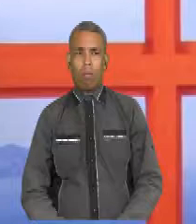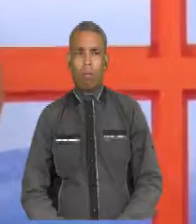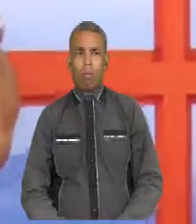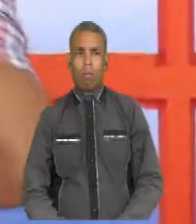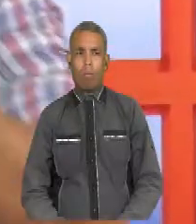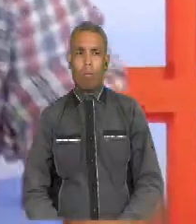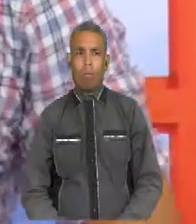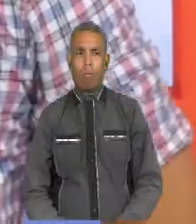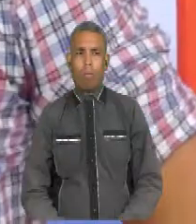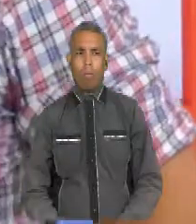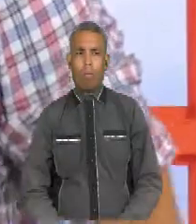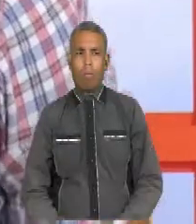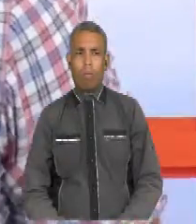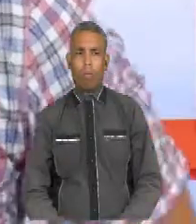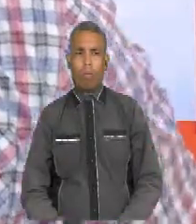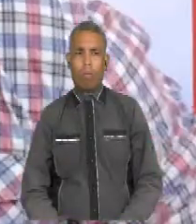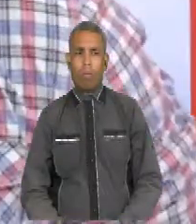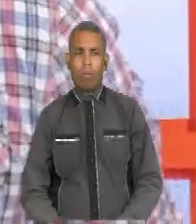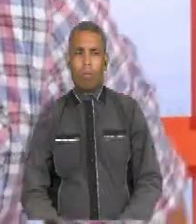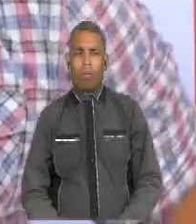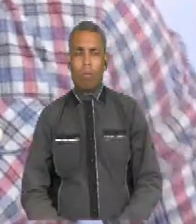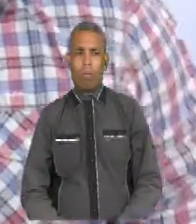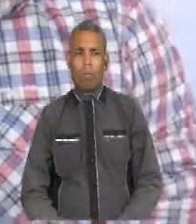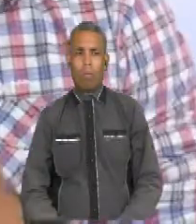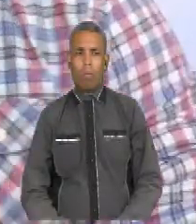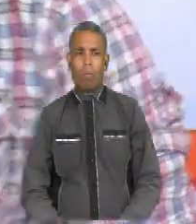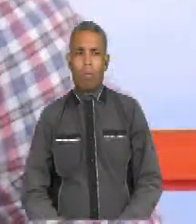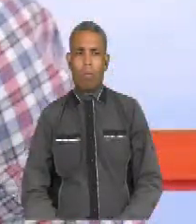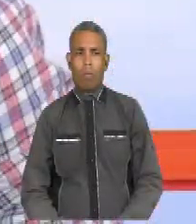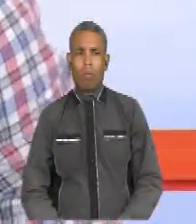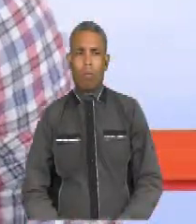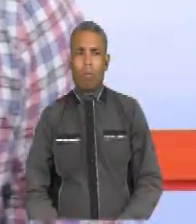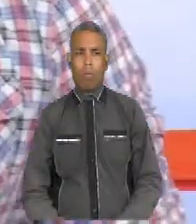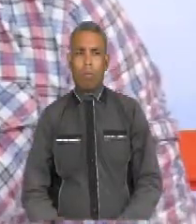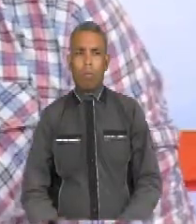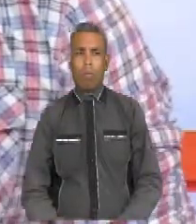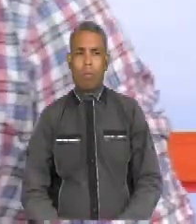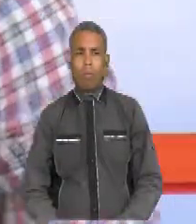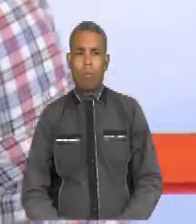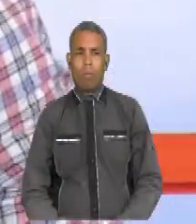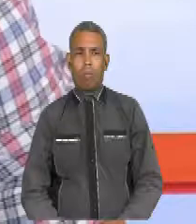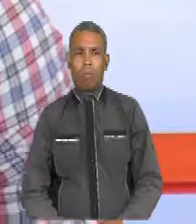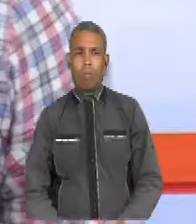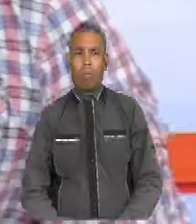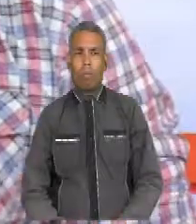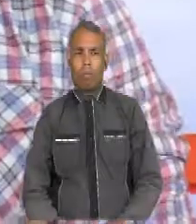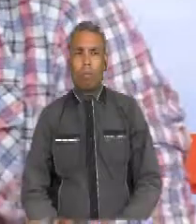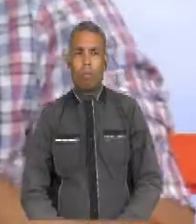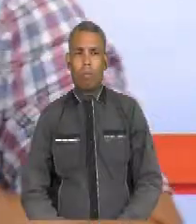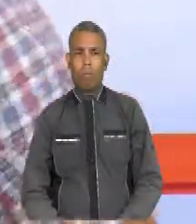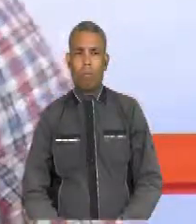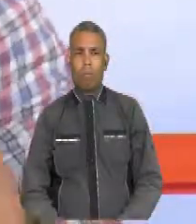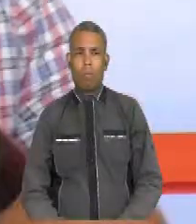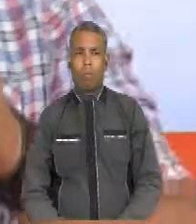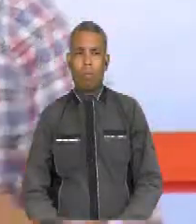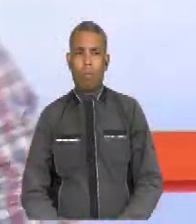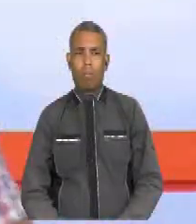tan fascinante. Por más que intento de arrancarte de mi ser, no puedo.